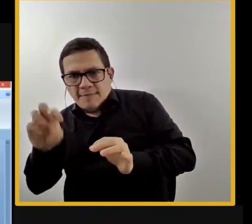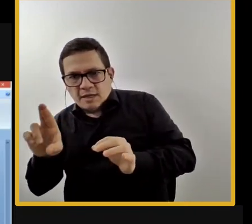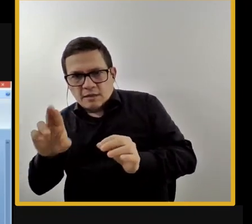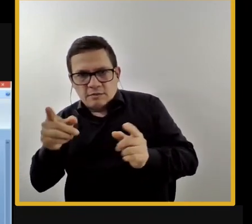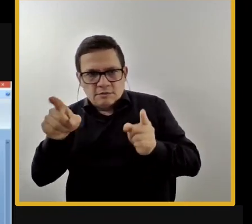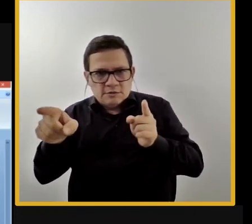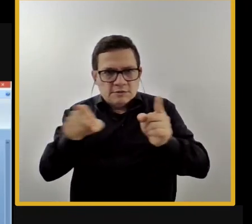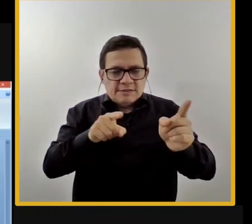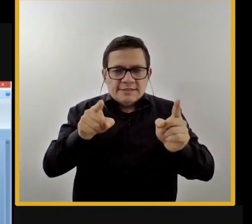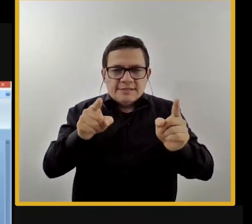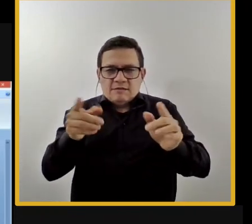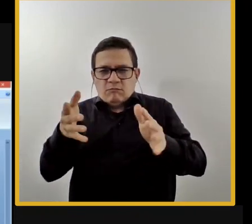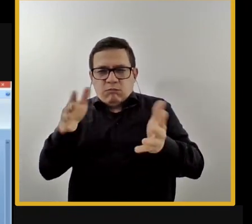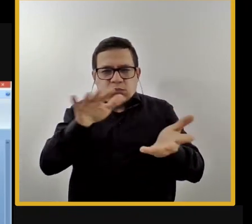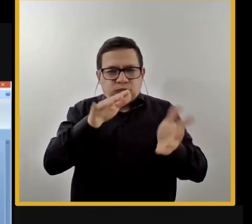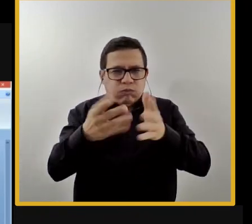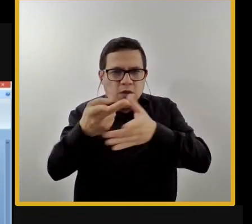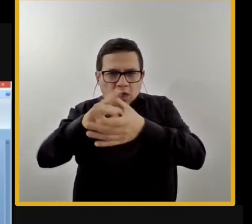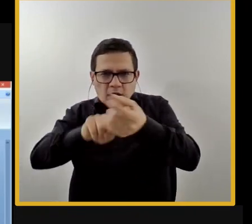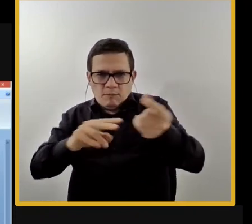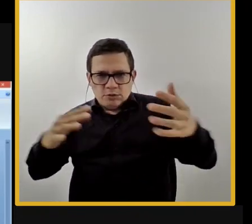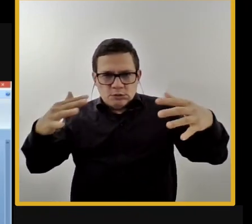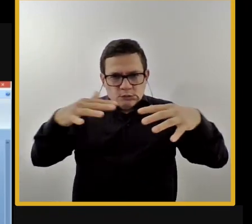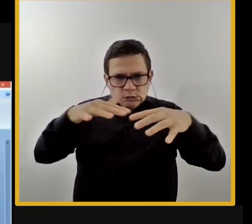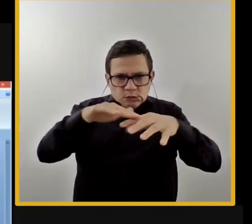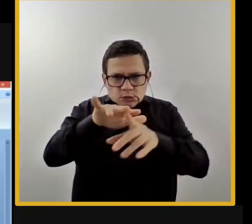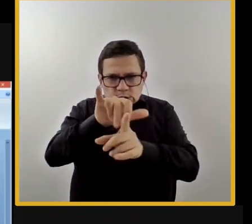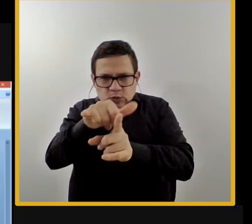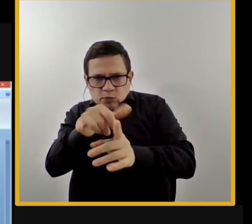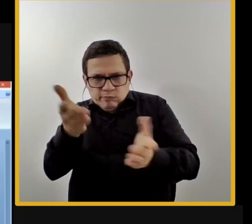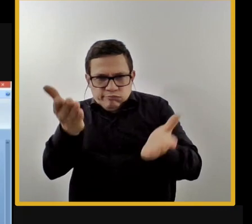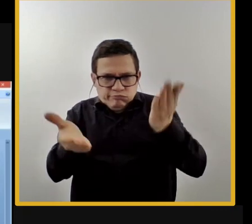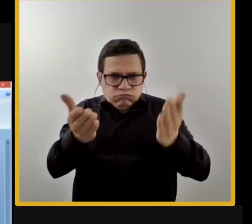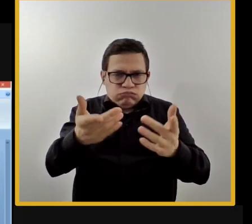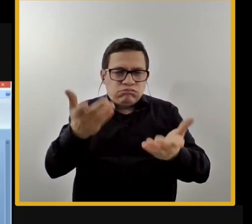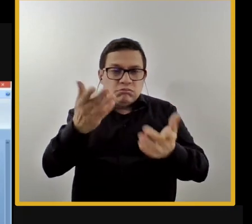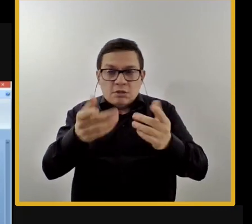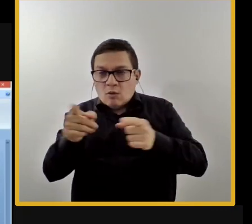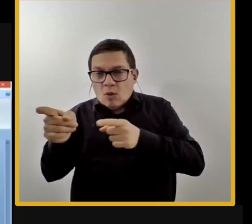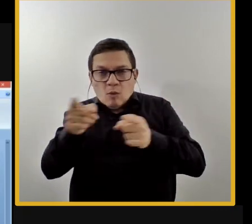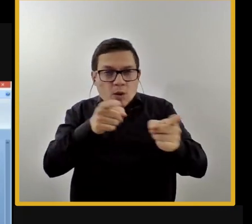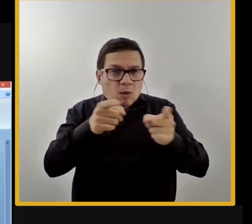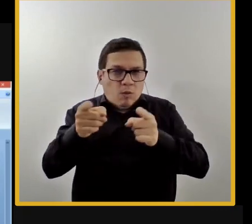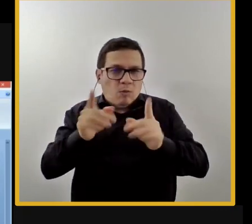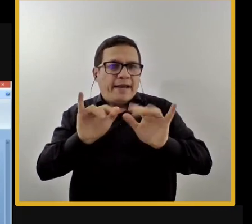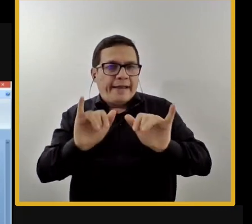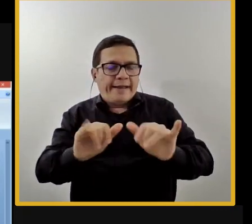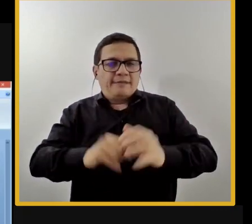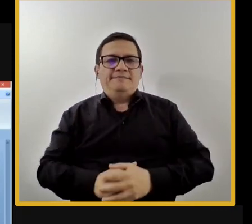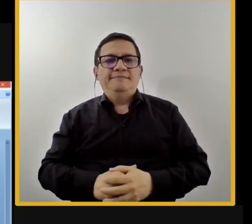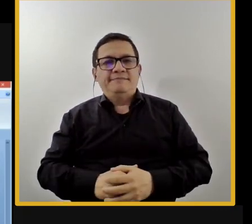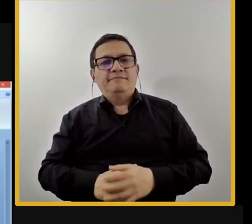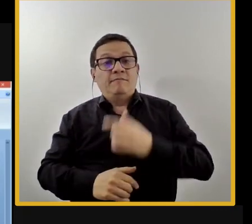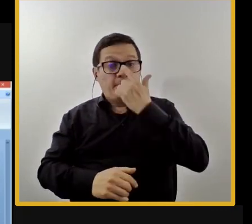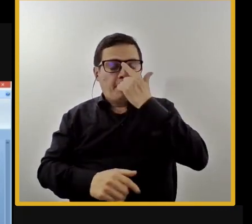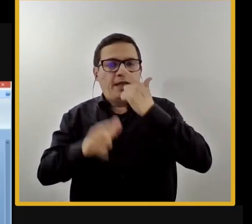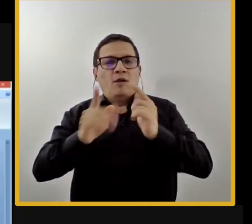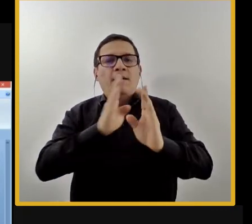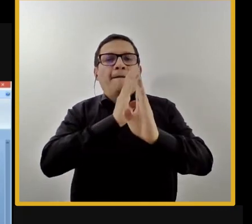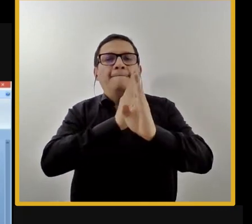aunque no se identifican totalmente con ninguno de estas concepciones. La bibliografía